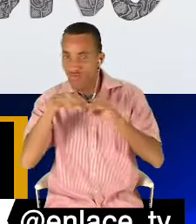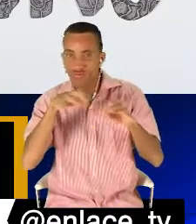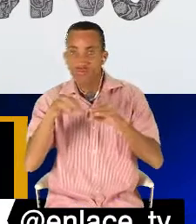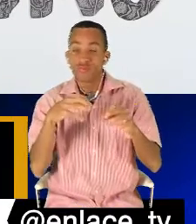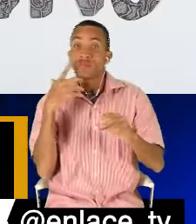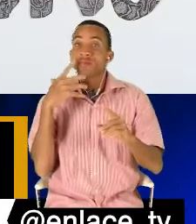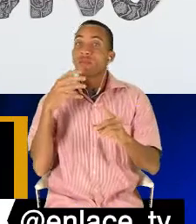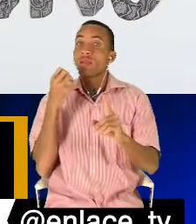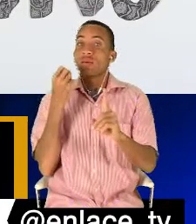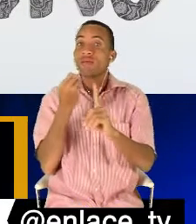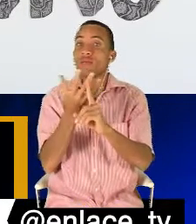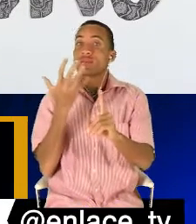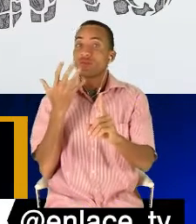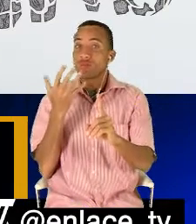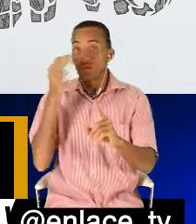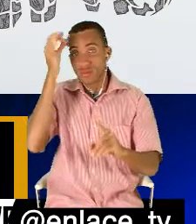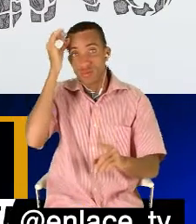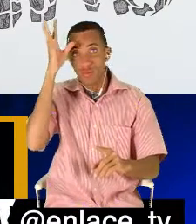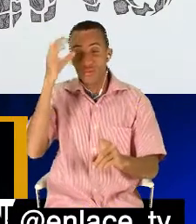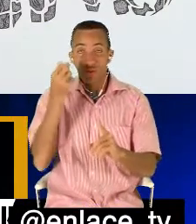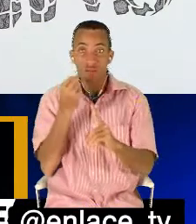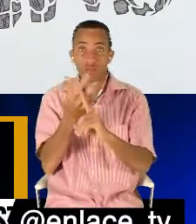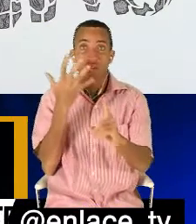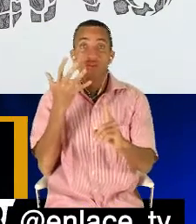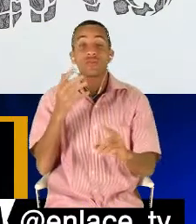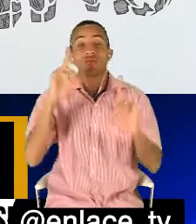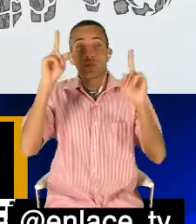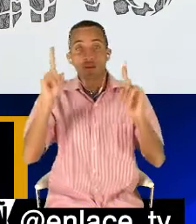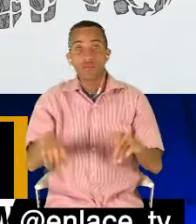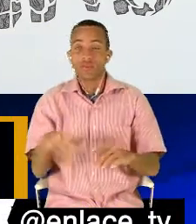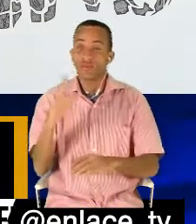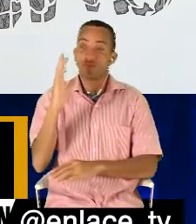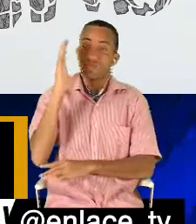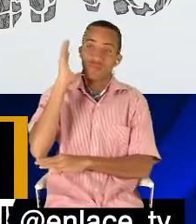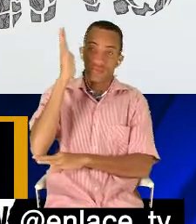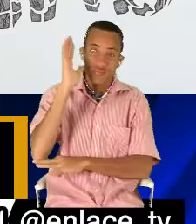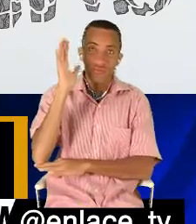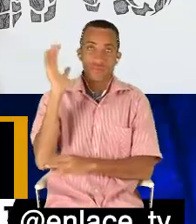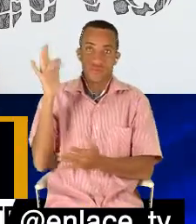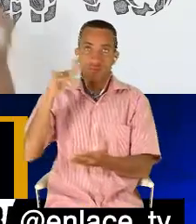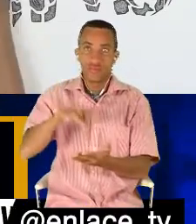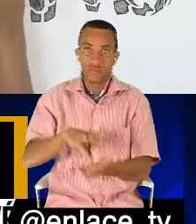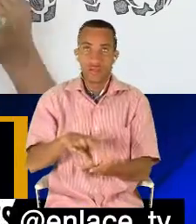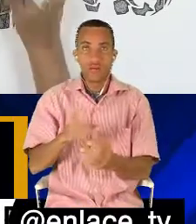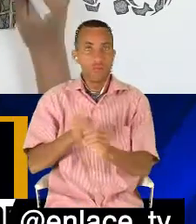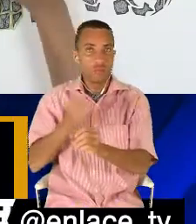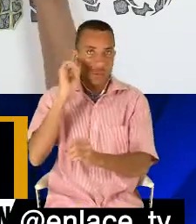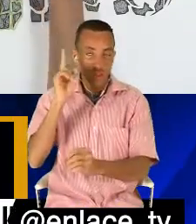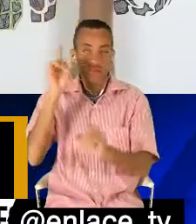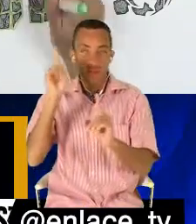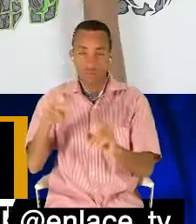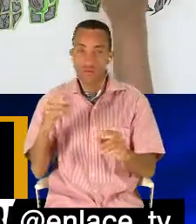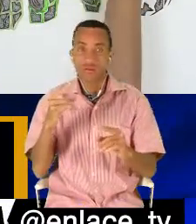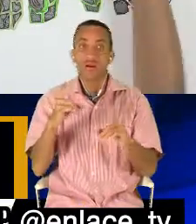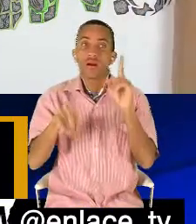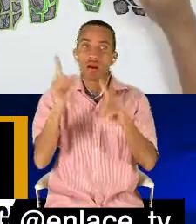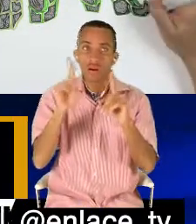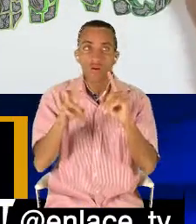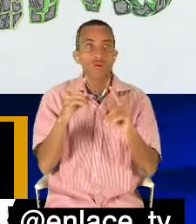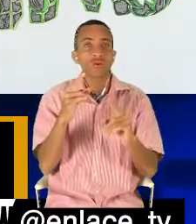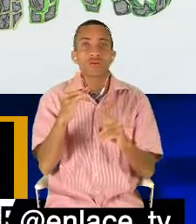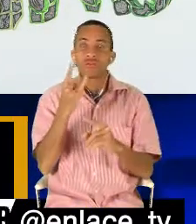y también políticos. Así que pues hay una invitación para las personas que están interesadas por los temas